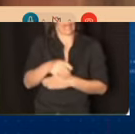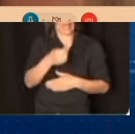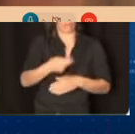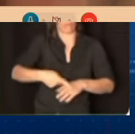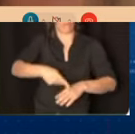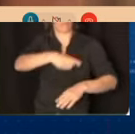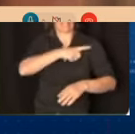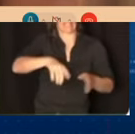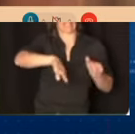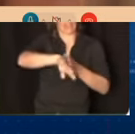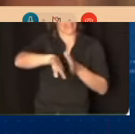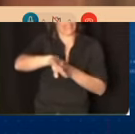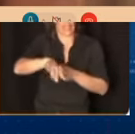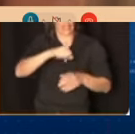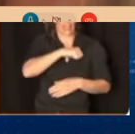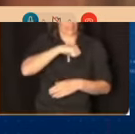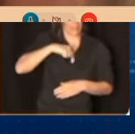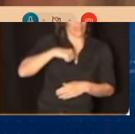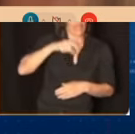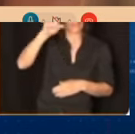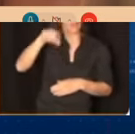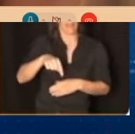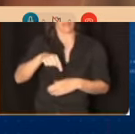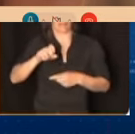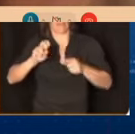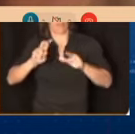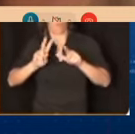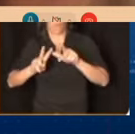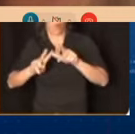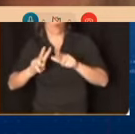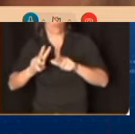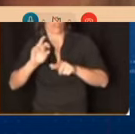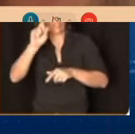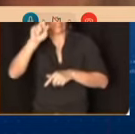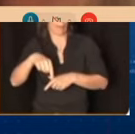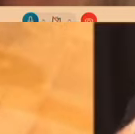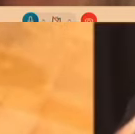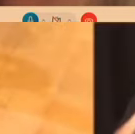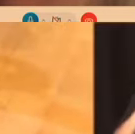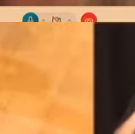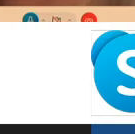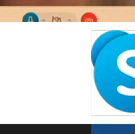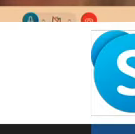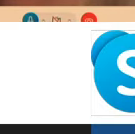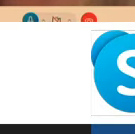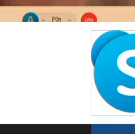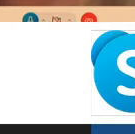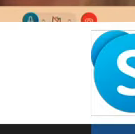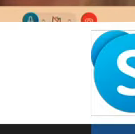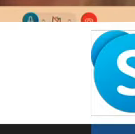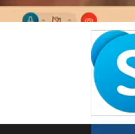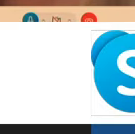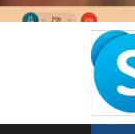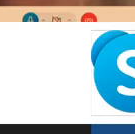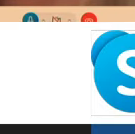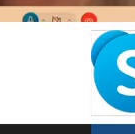corrupción? Porque solo votan a políticos corruptos. Desde luego es una de las grandes claves de la noche lo que acabas de señalar, porque yo no entiendo cómo